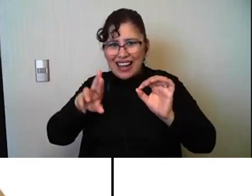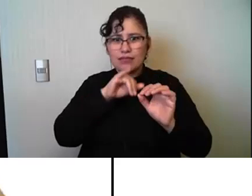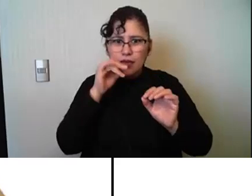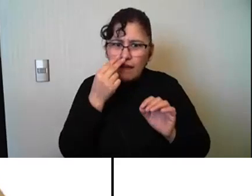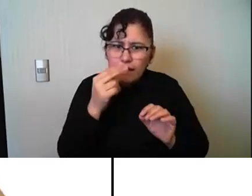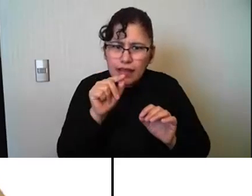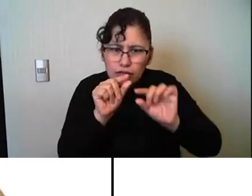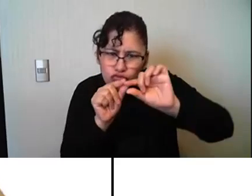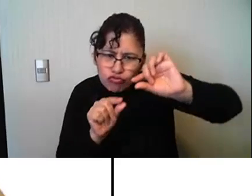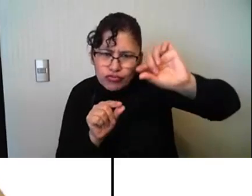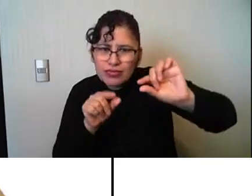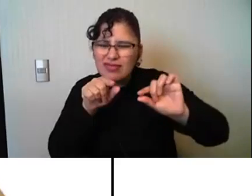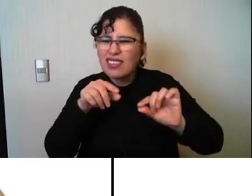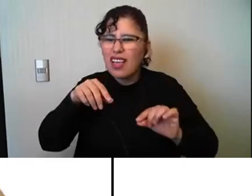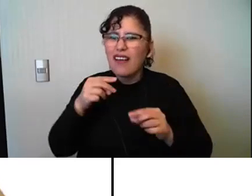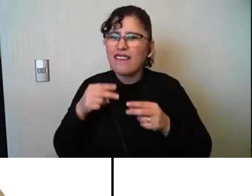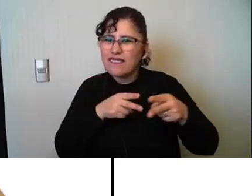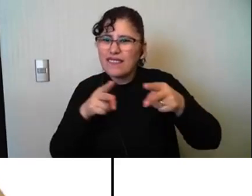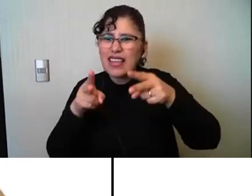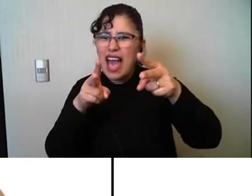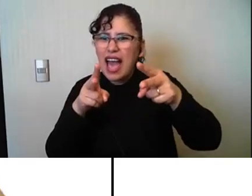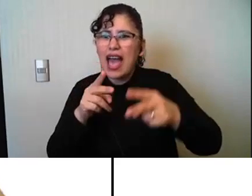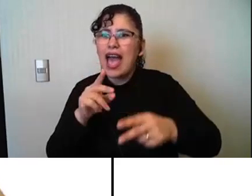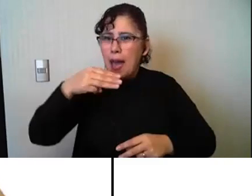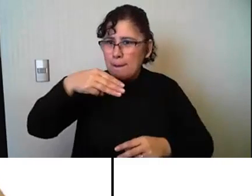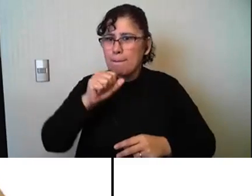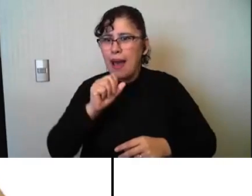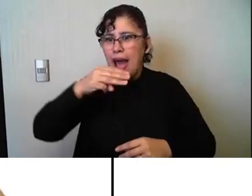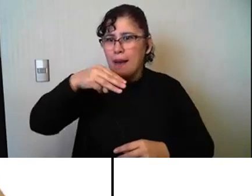que corresponde a la vía mamilotalámica, es decir, del